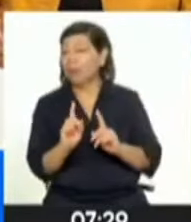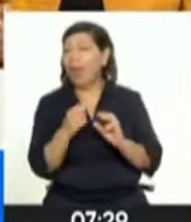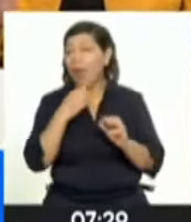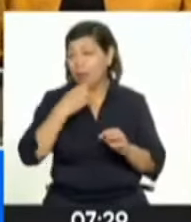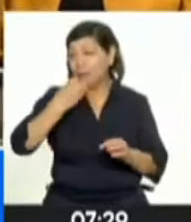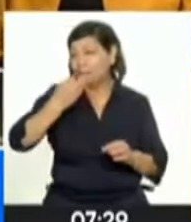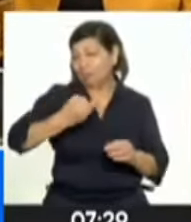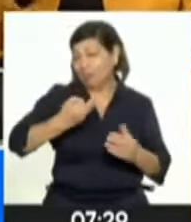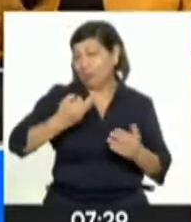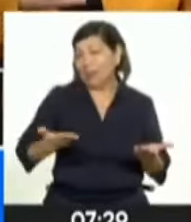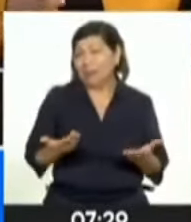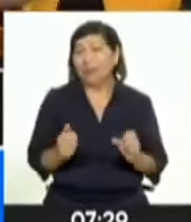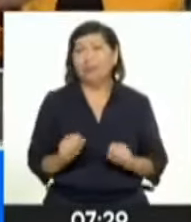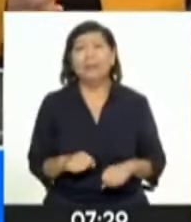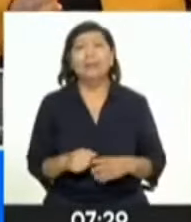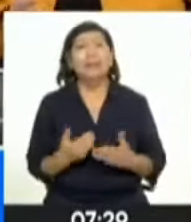pasó.